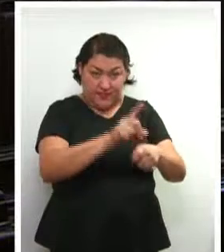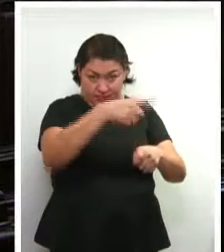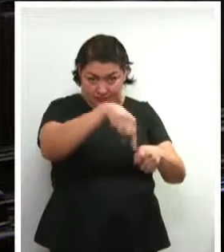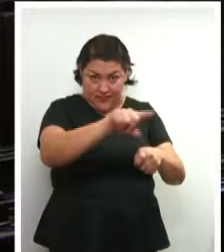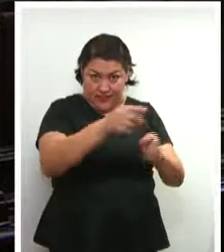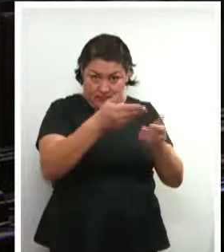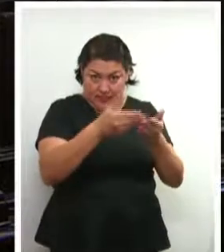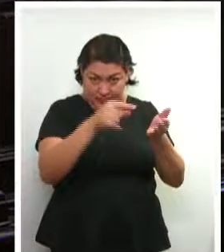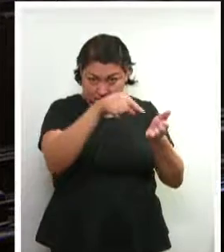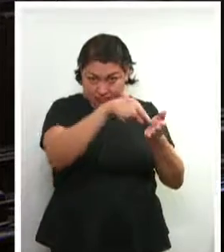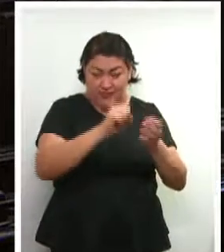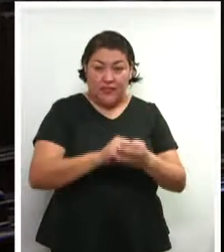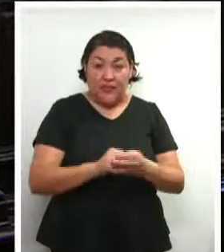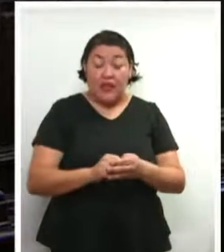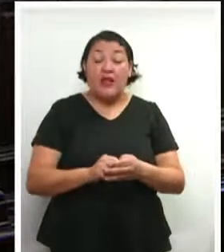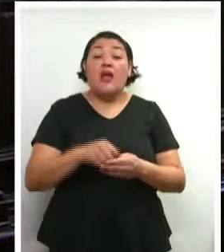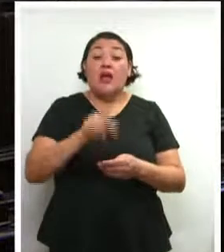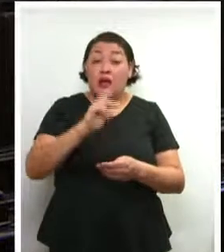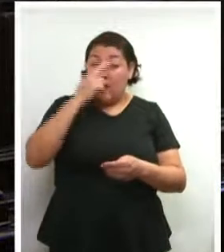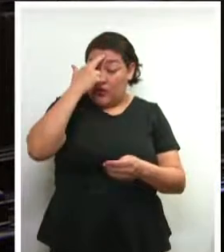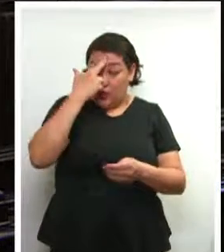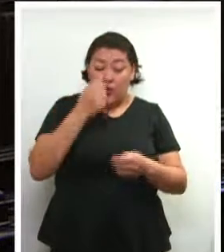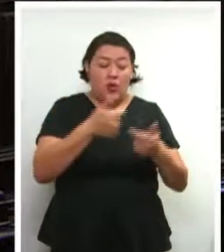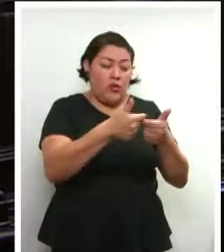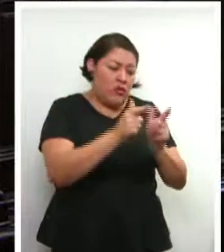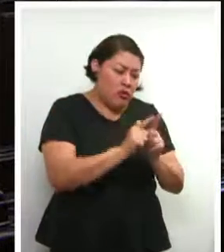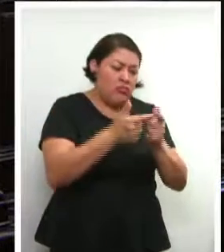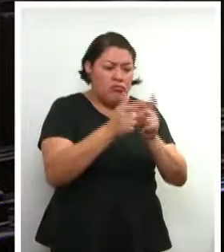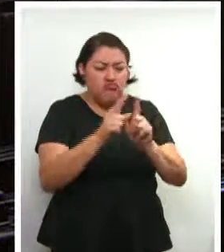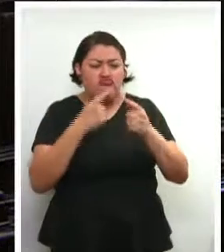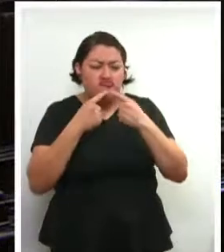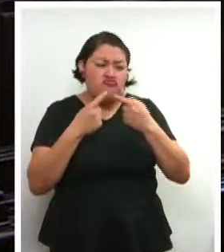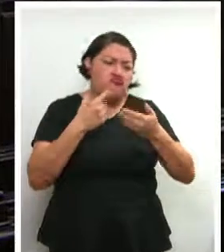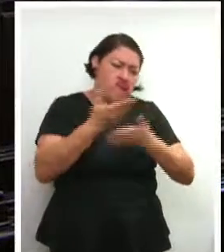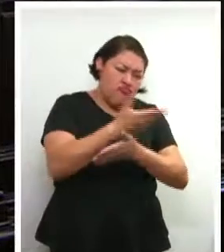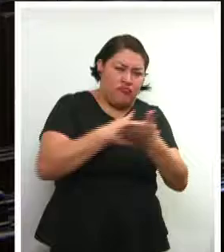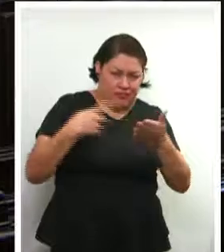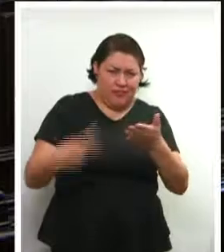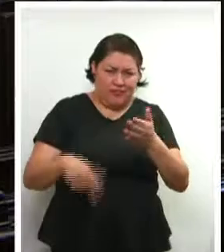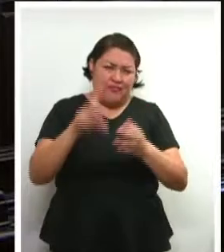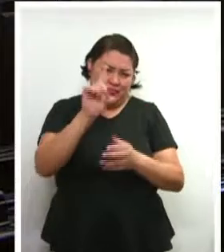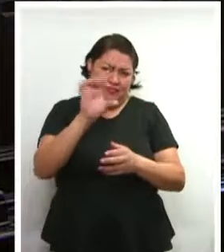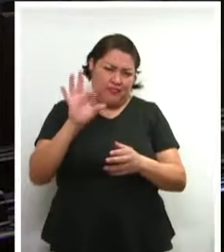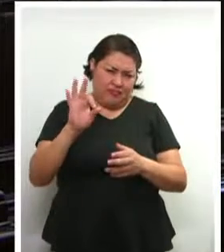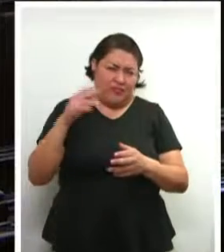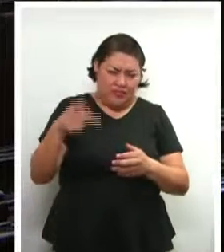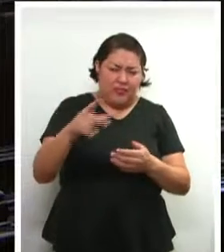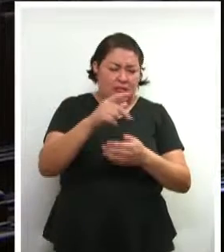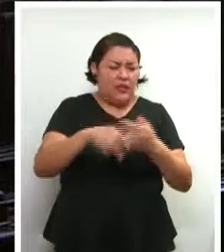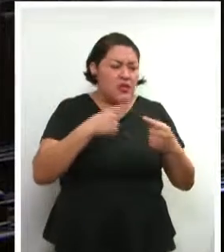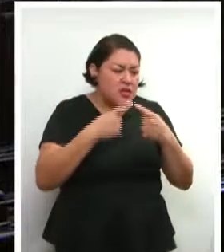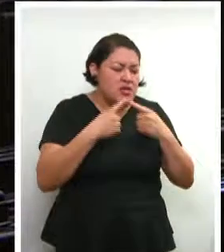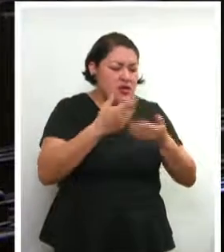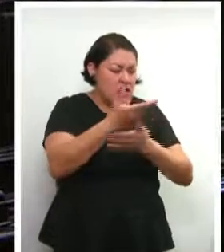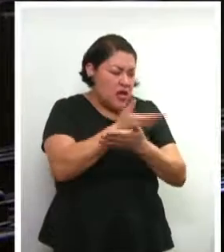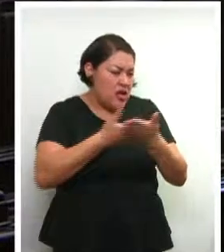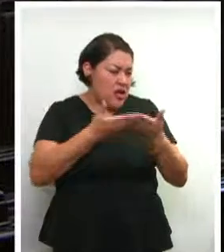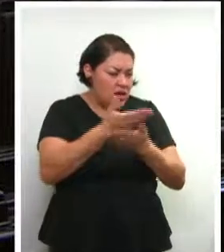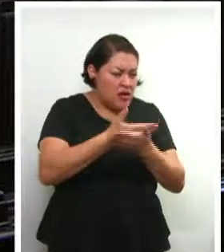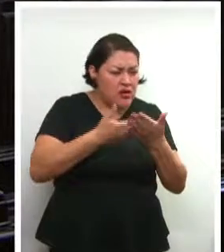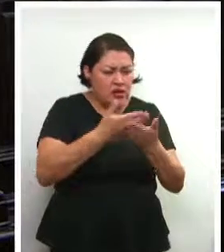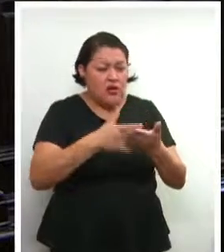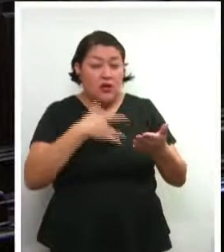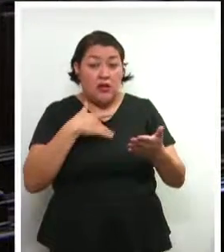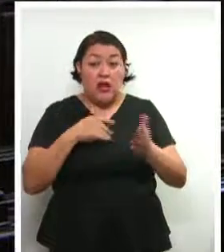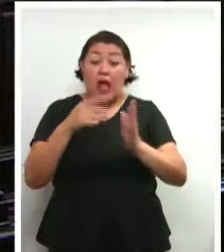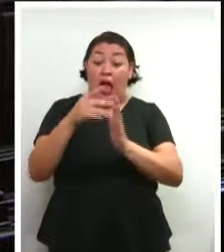México, las diferentes asambleas legislaturas de la Asamblea Legislativa del Distrito Federal hicieron un desdoblamiento que en el